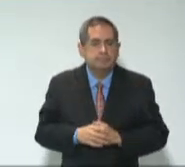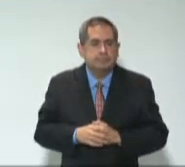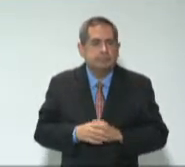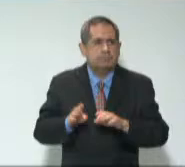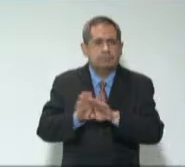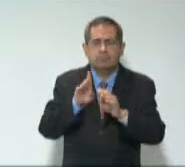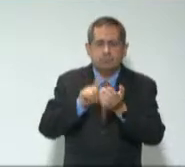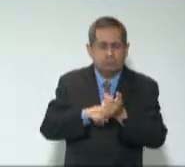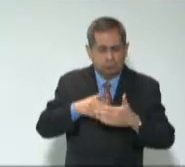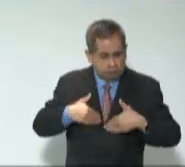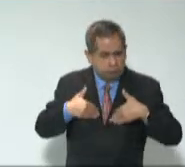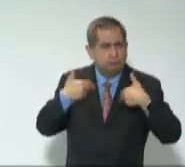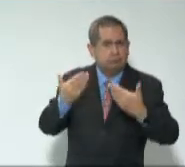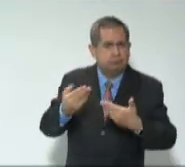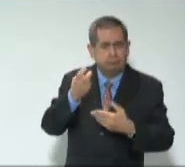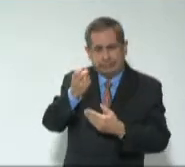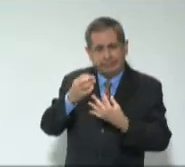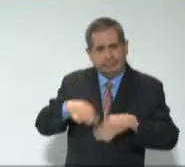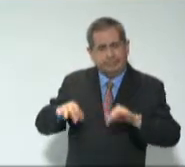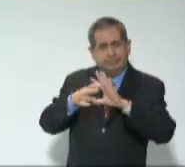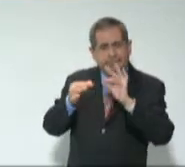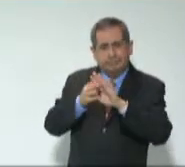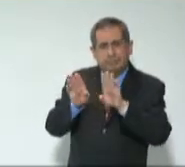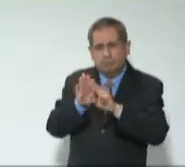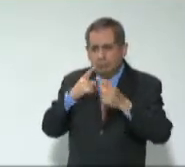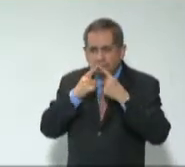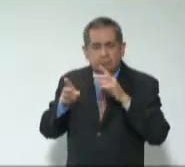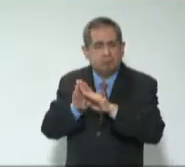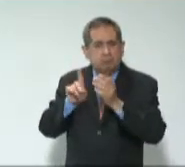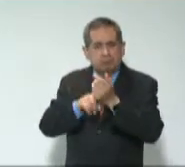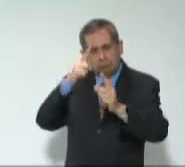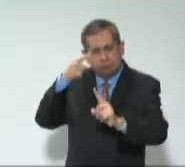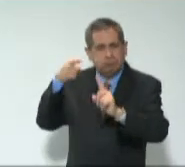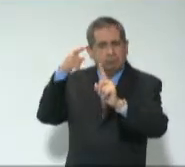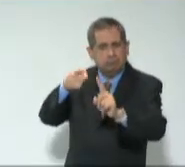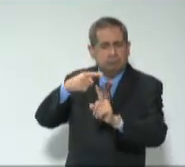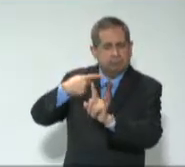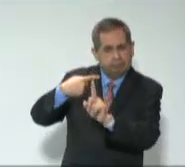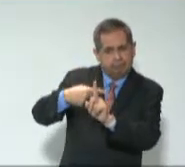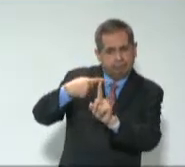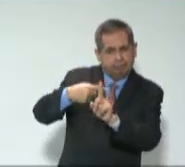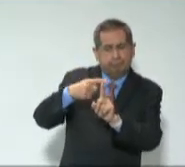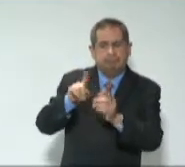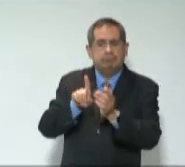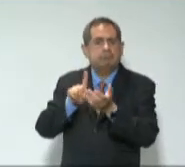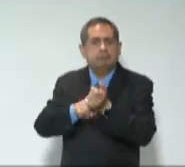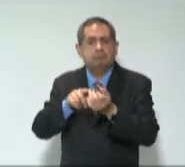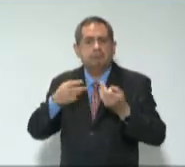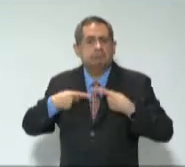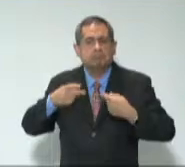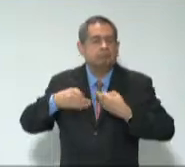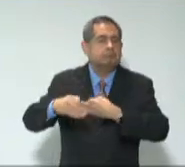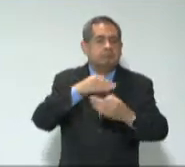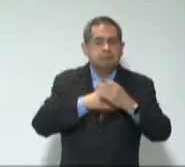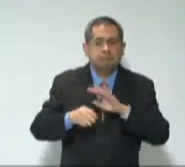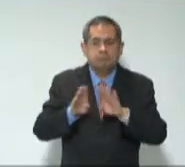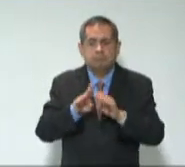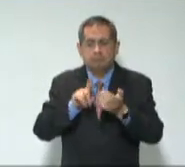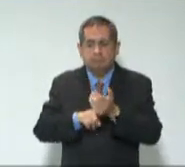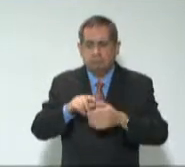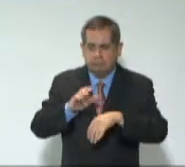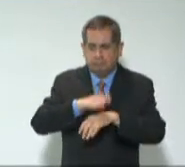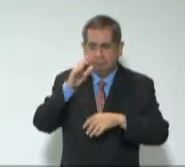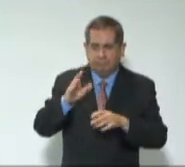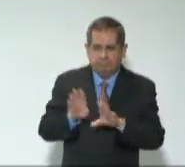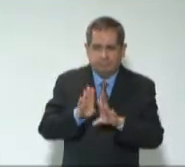confianza la confianza está constituida sobre las expectativas positivas que tienen los sujetos sobre la las intenciones y